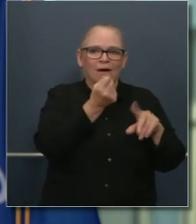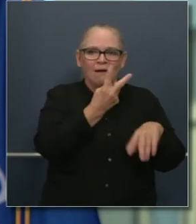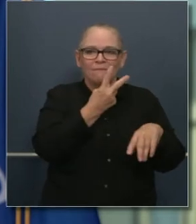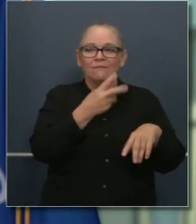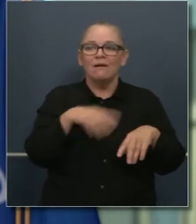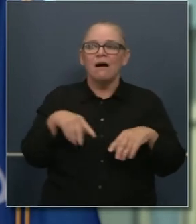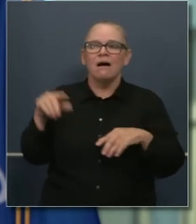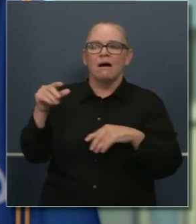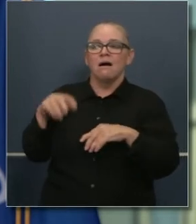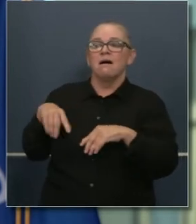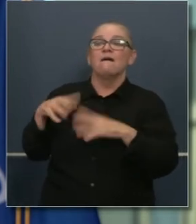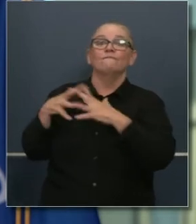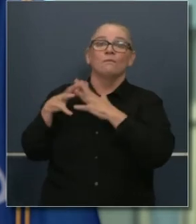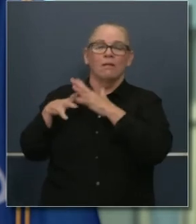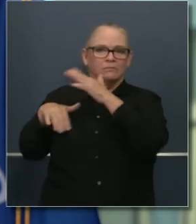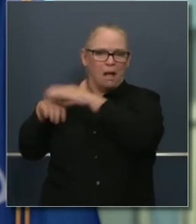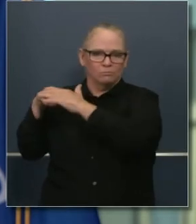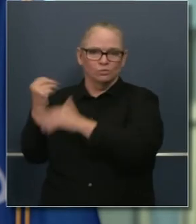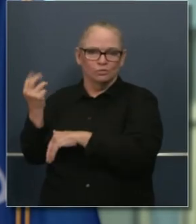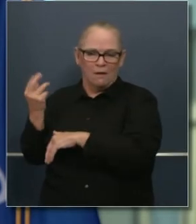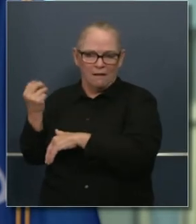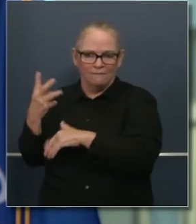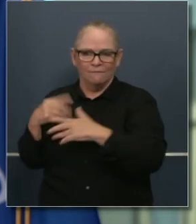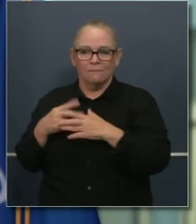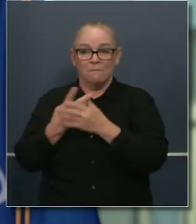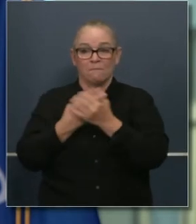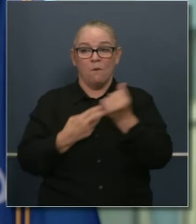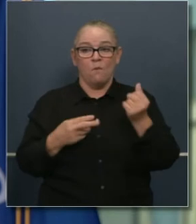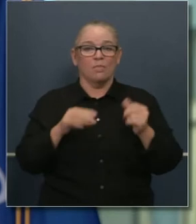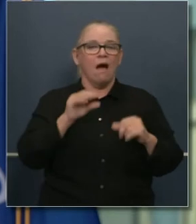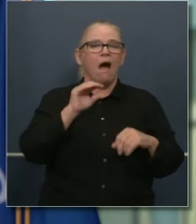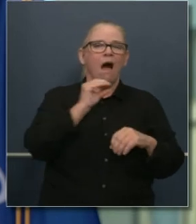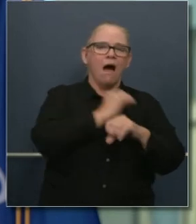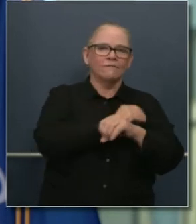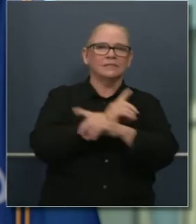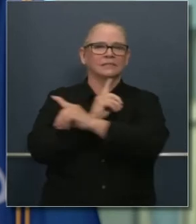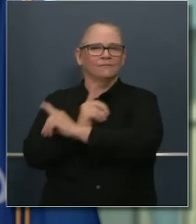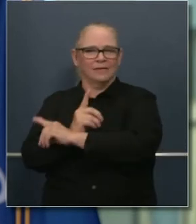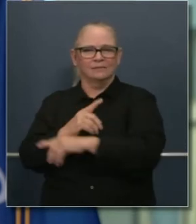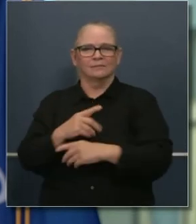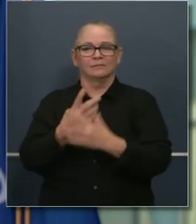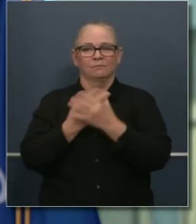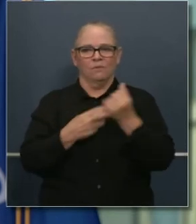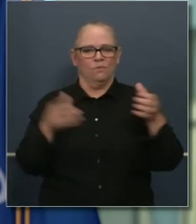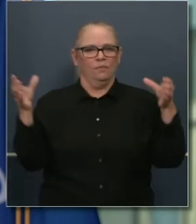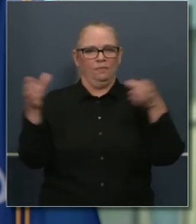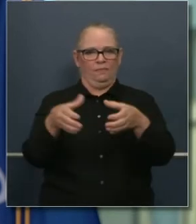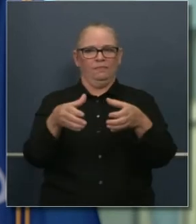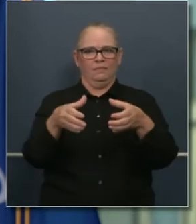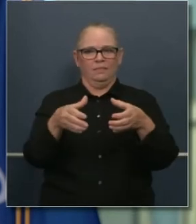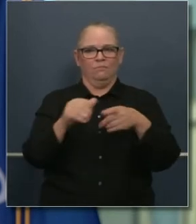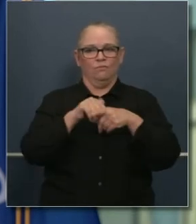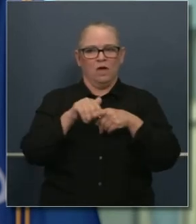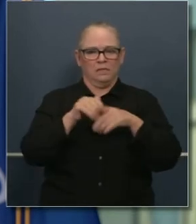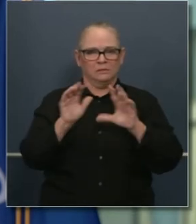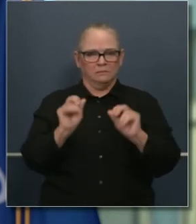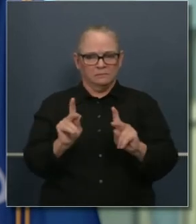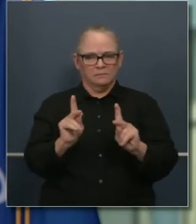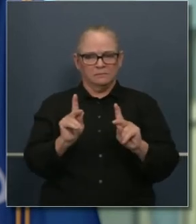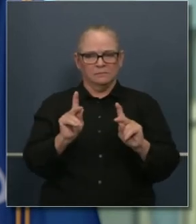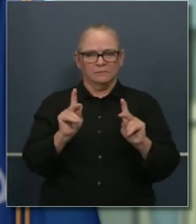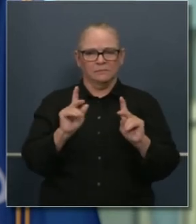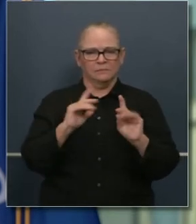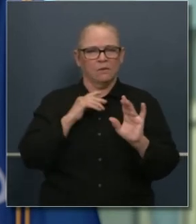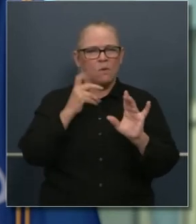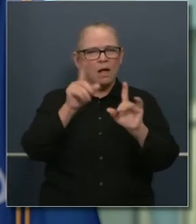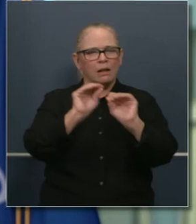más fácil que que hacerlo que con equipos grandes de fútbol por ejemplo se puede coordinar en la práctica etcétera de modo que quiero aclarar una cosa muy